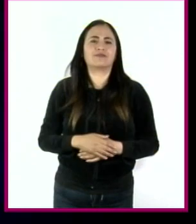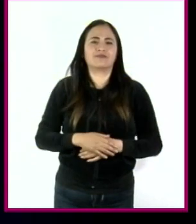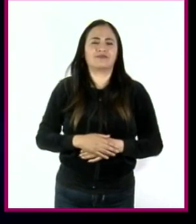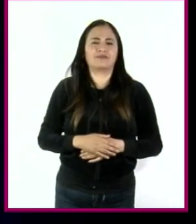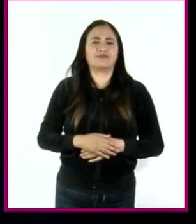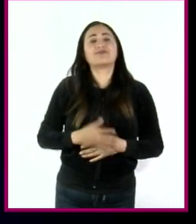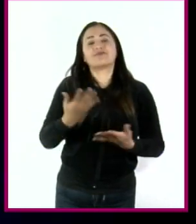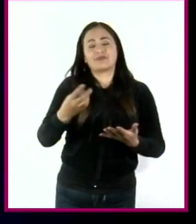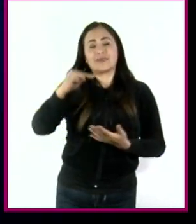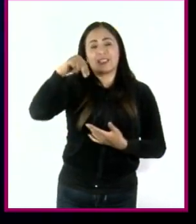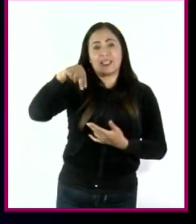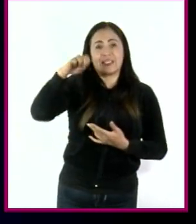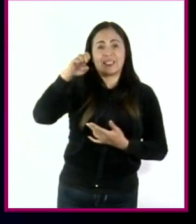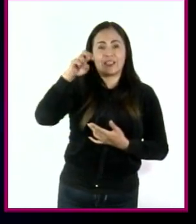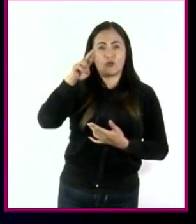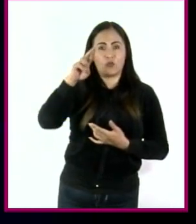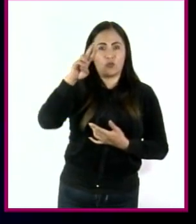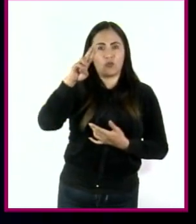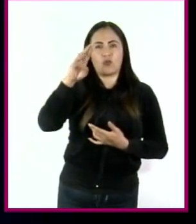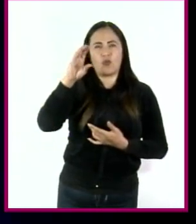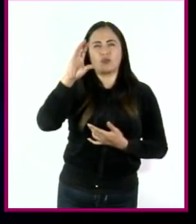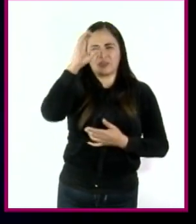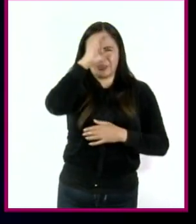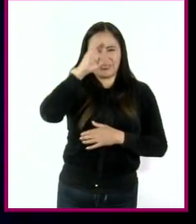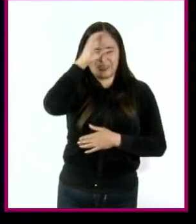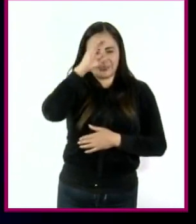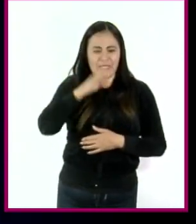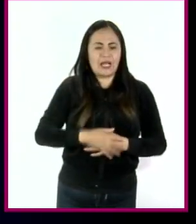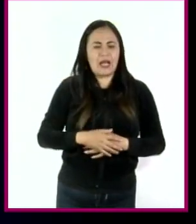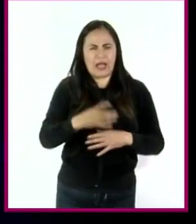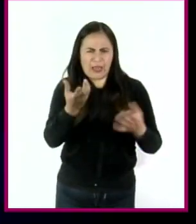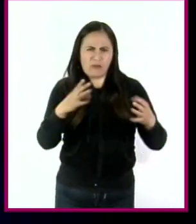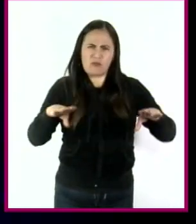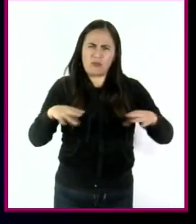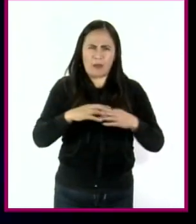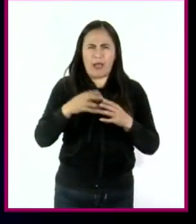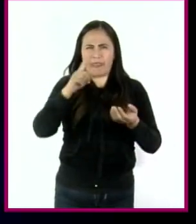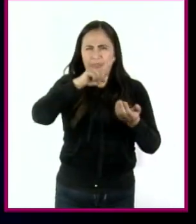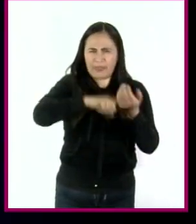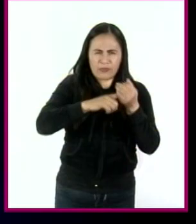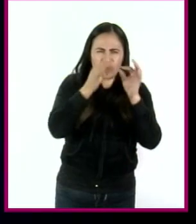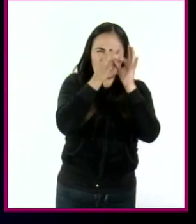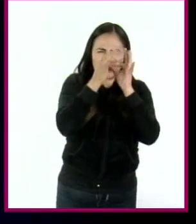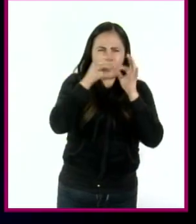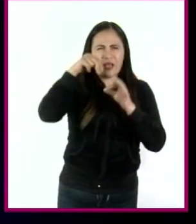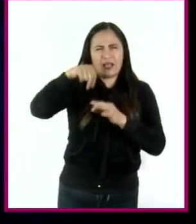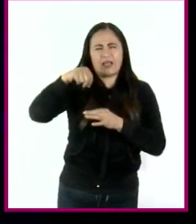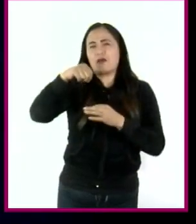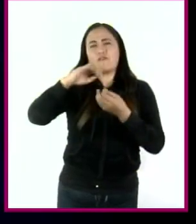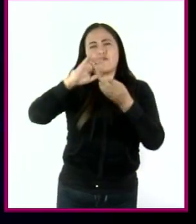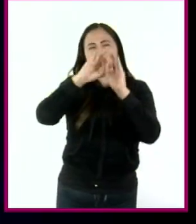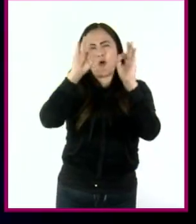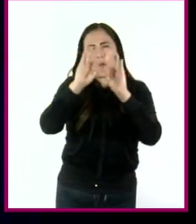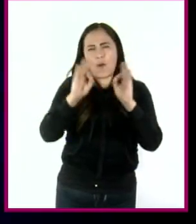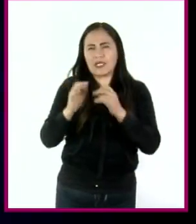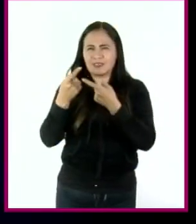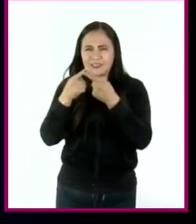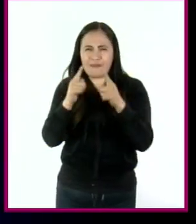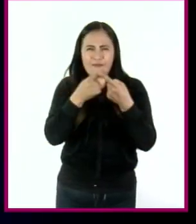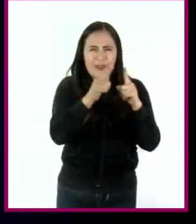se sabe que las neuronas presentan características morfológicas. Pueden ser poliédricas,